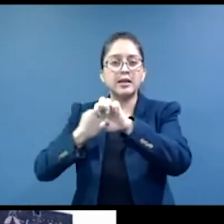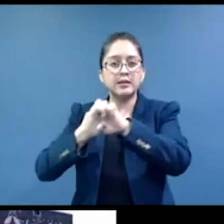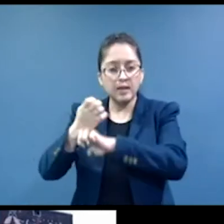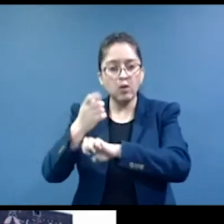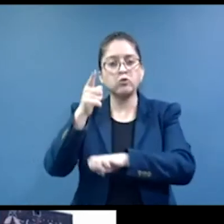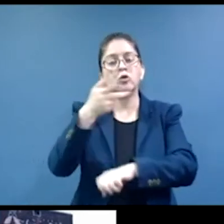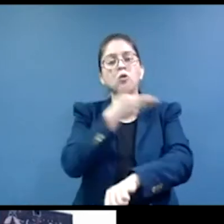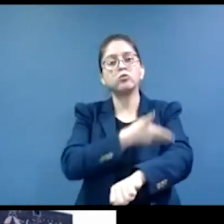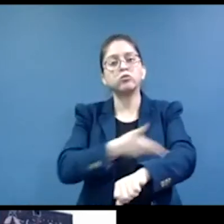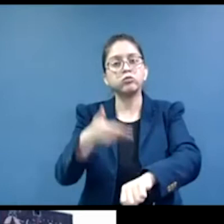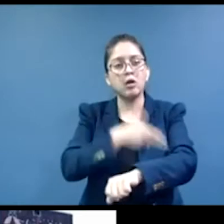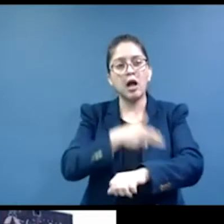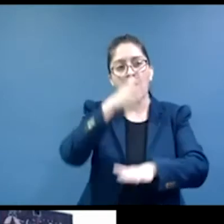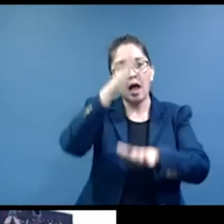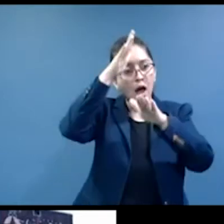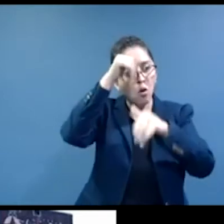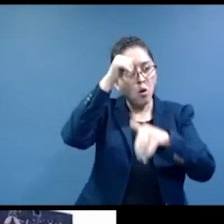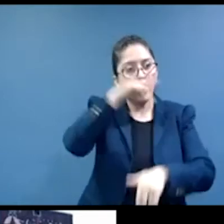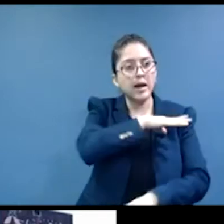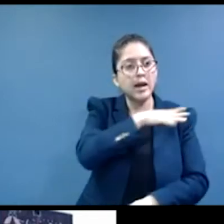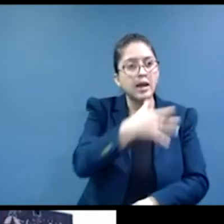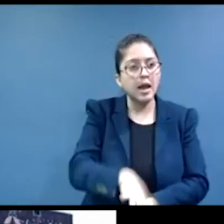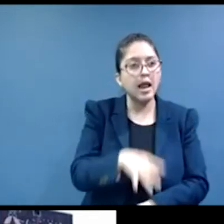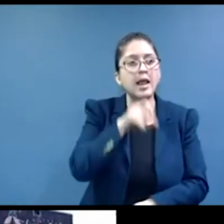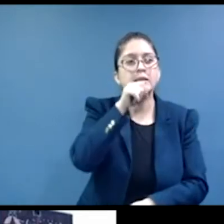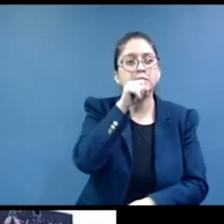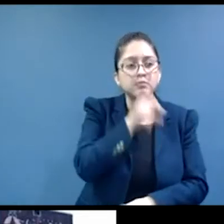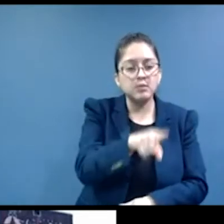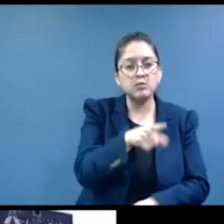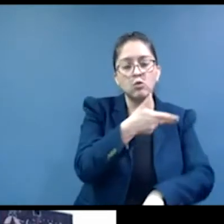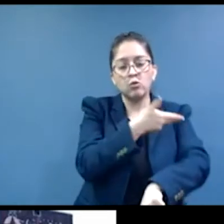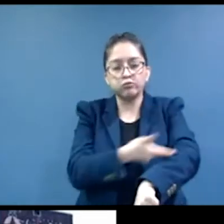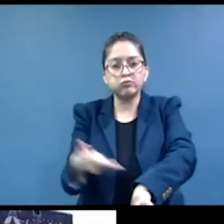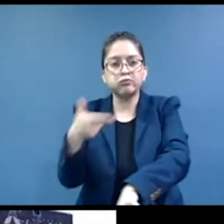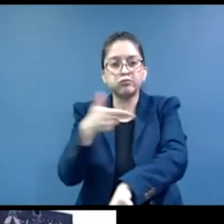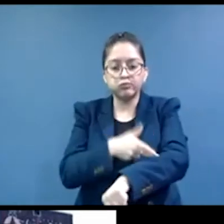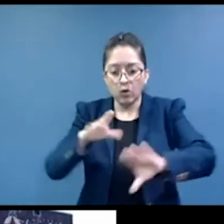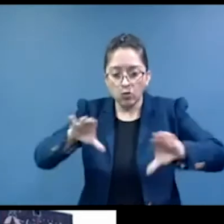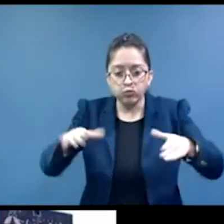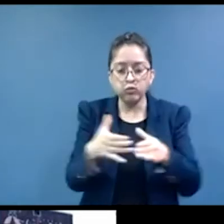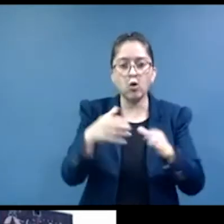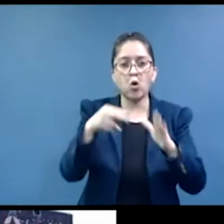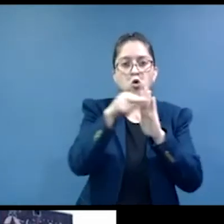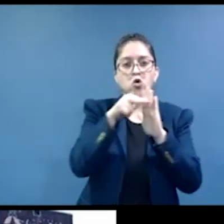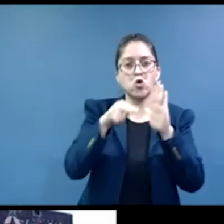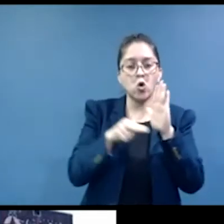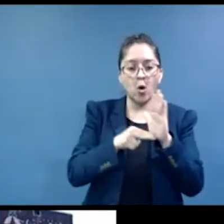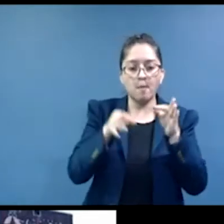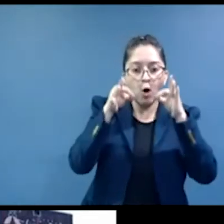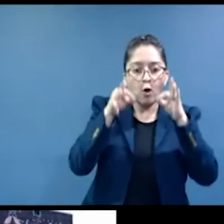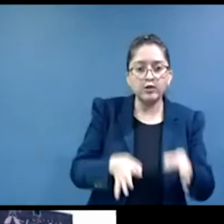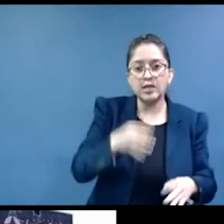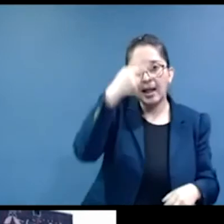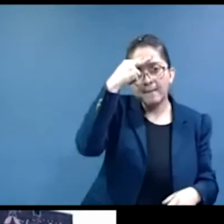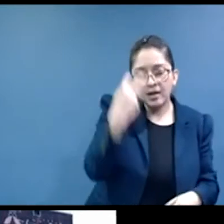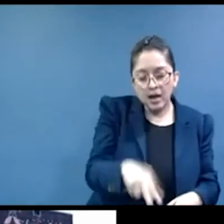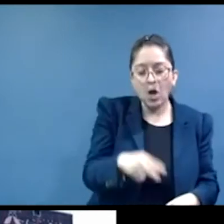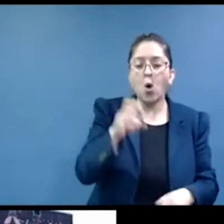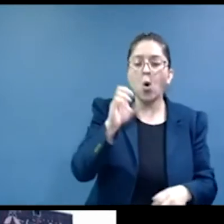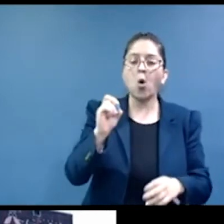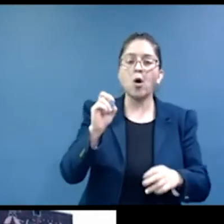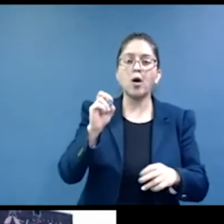aspectos generales y la provisión de los servicios regulados a través de una norma oficial mexicana o Ley General de Salud en términos